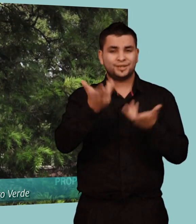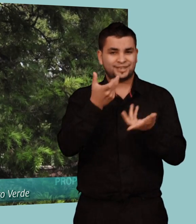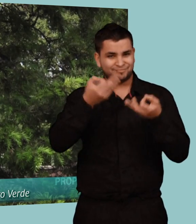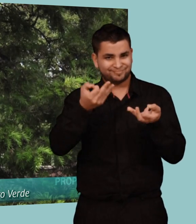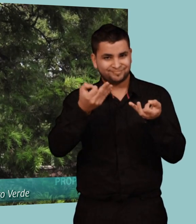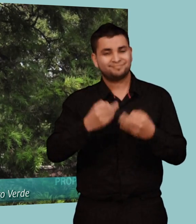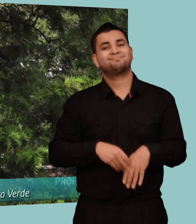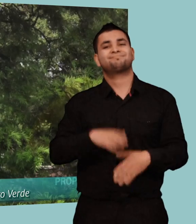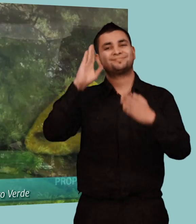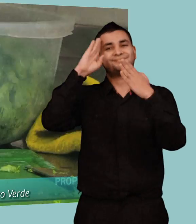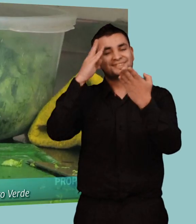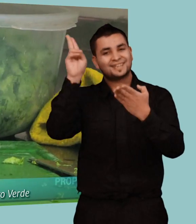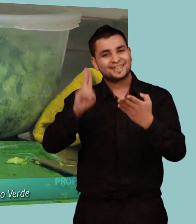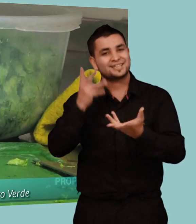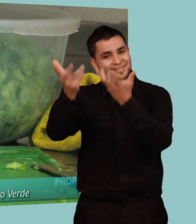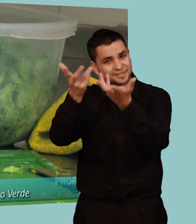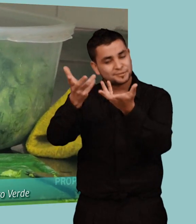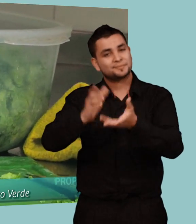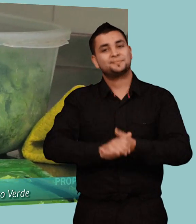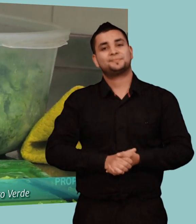les mando un saludo a los cocineros.